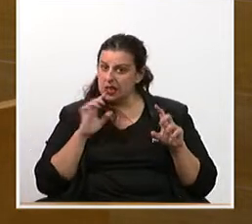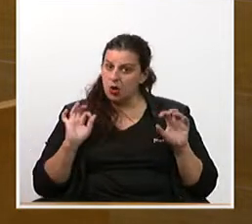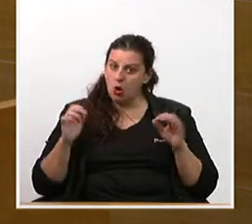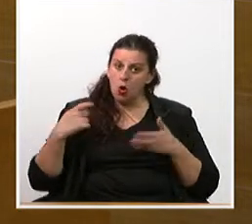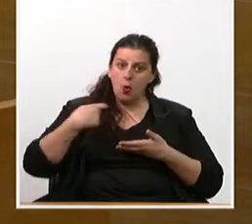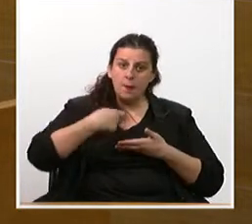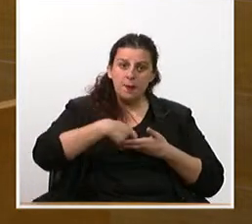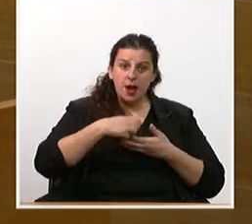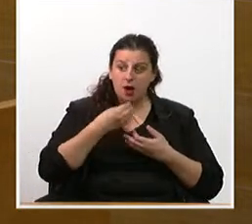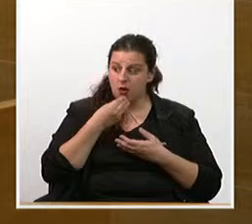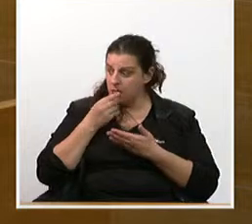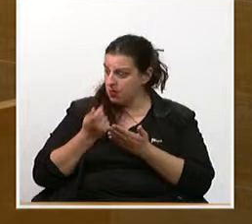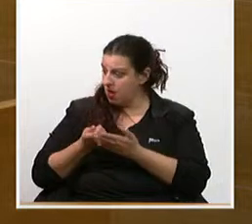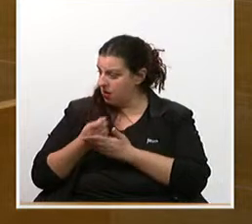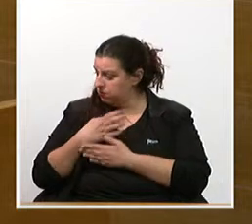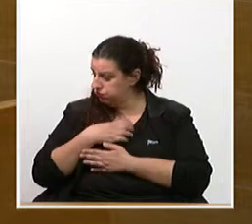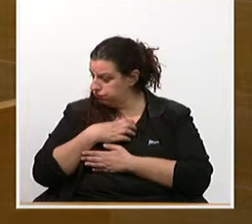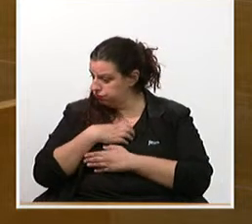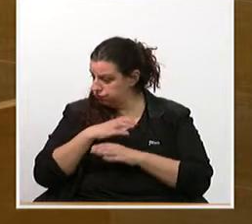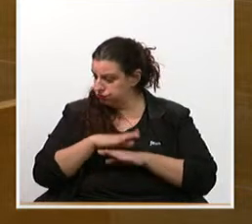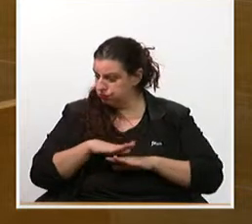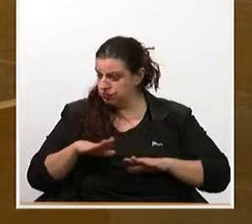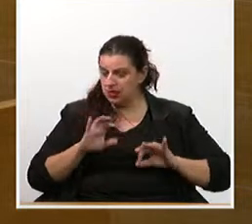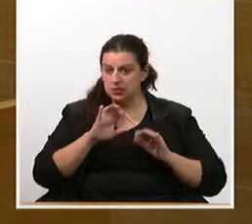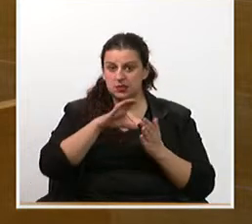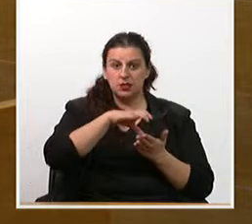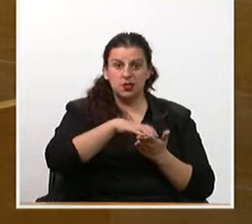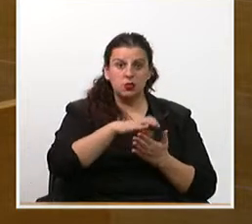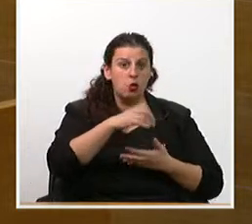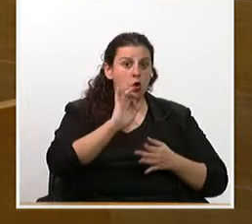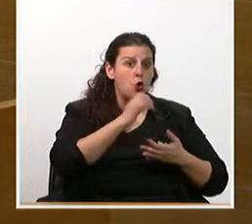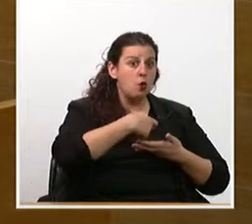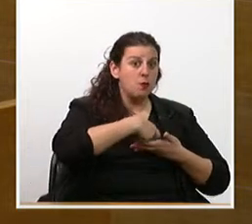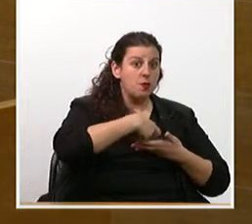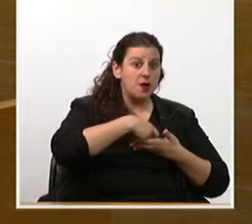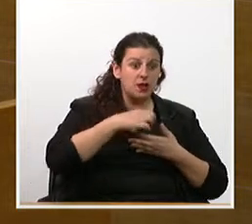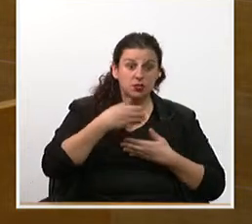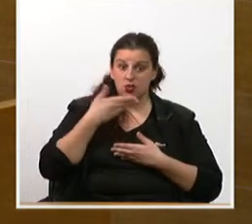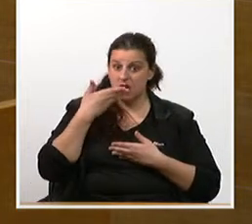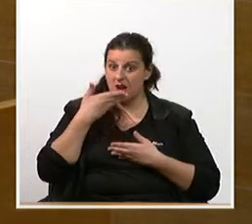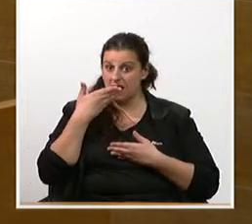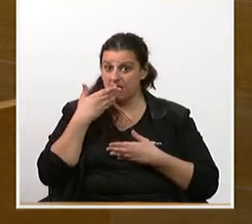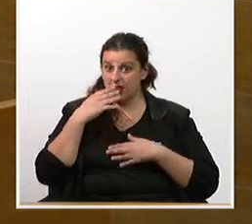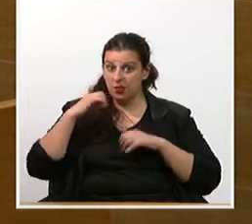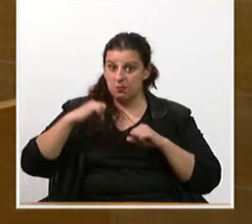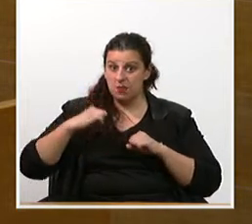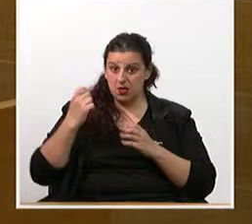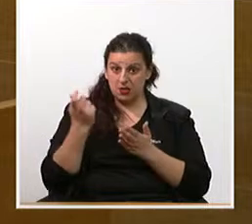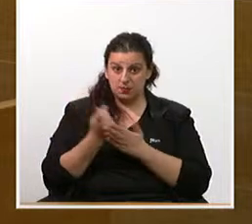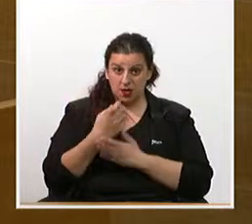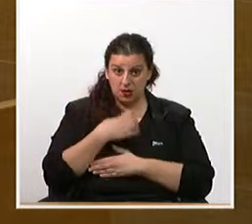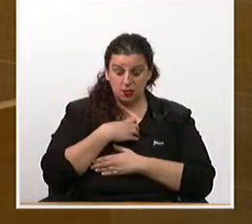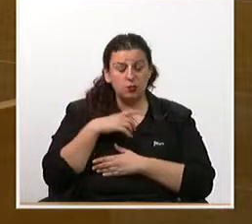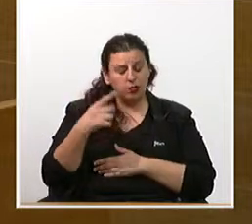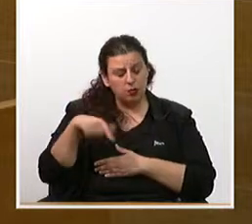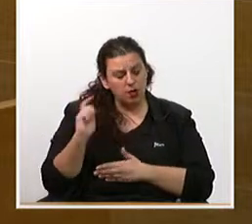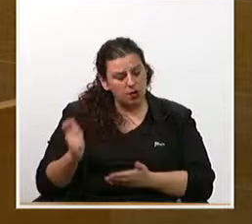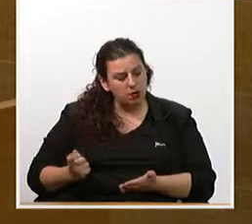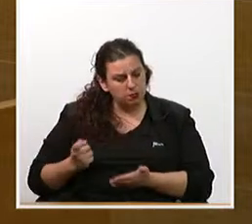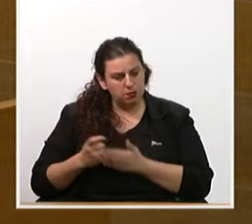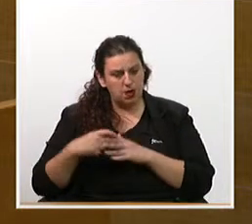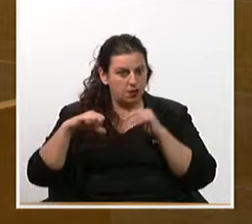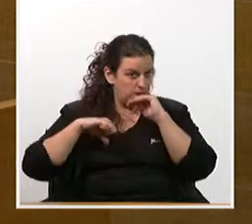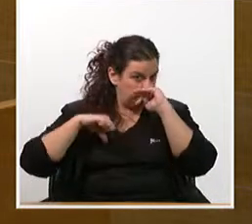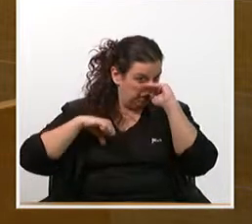pagar la comida de los niños en los centros o me pagas o no puedo pagar la calefacción de los mayores y hemos pagado esas deudas que